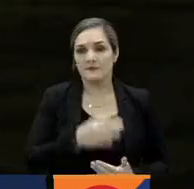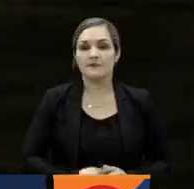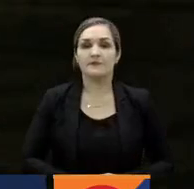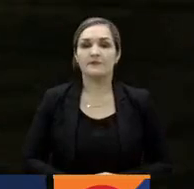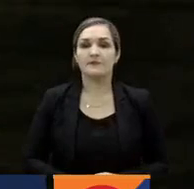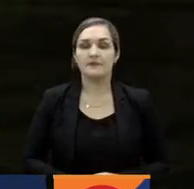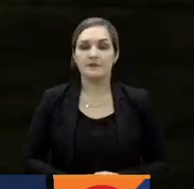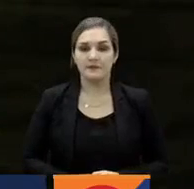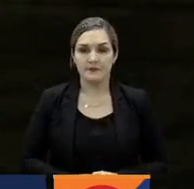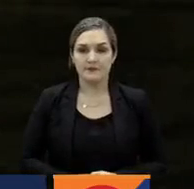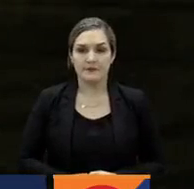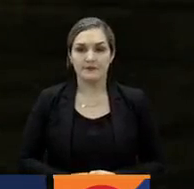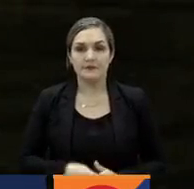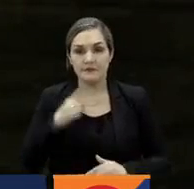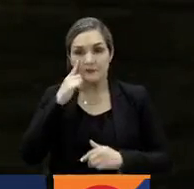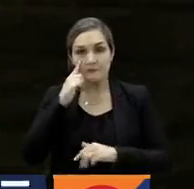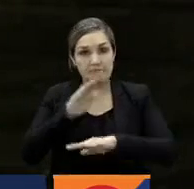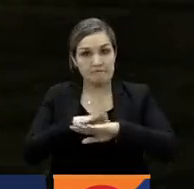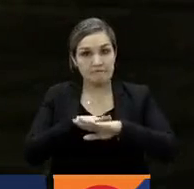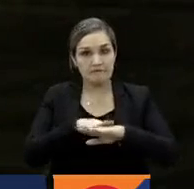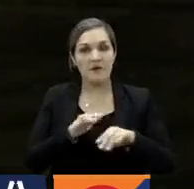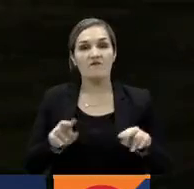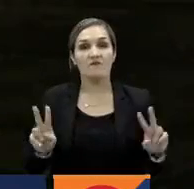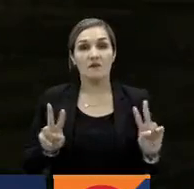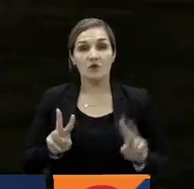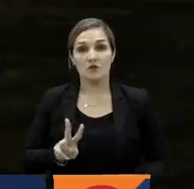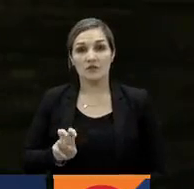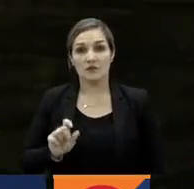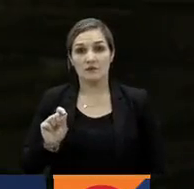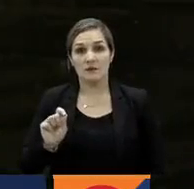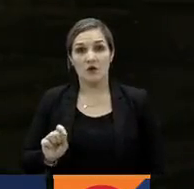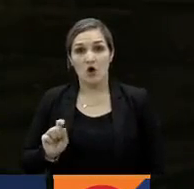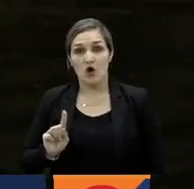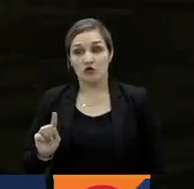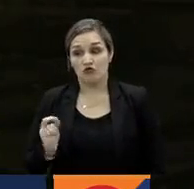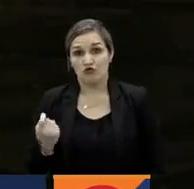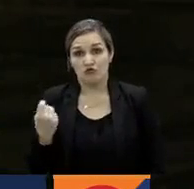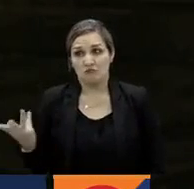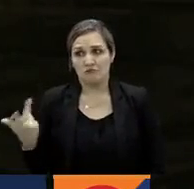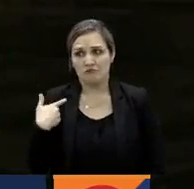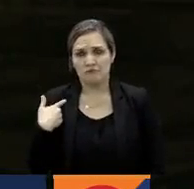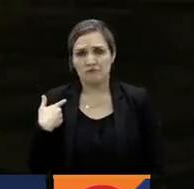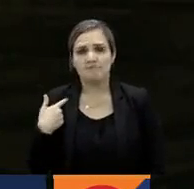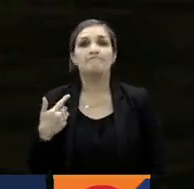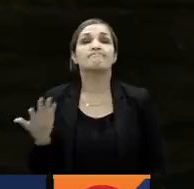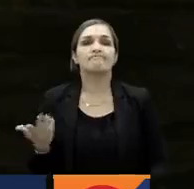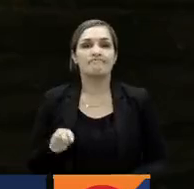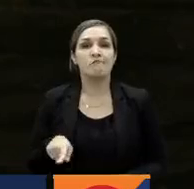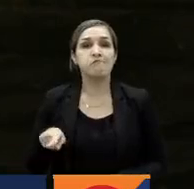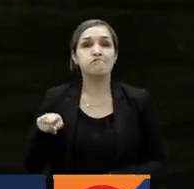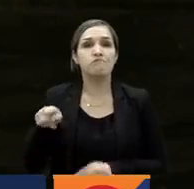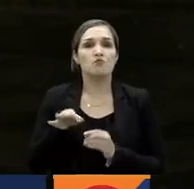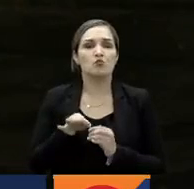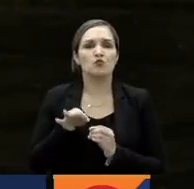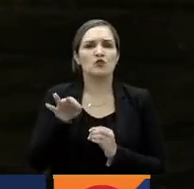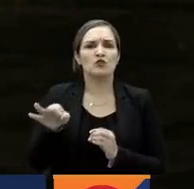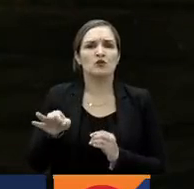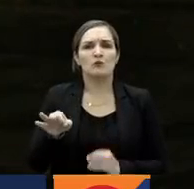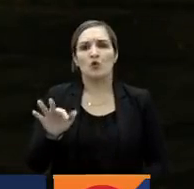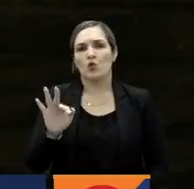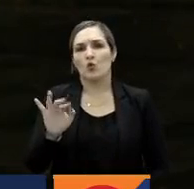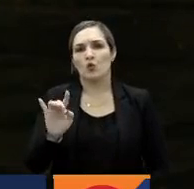Y mucha atención porque son las 7 y 11 de la noche y nos acaba de llegar una información, un nuevo hostigamiento se presentó en el municipio de